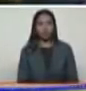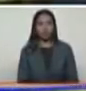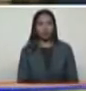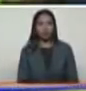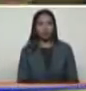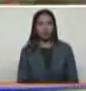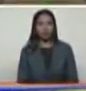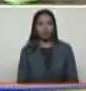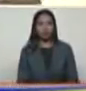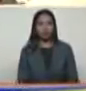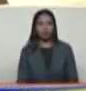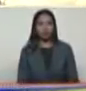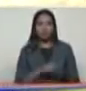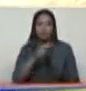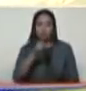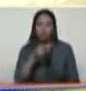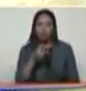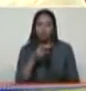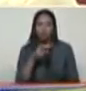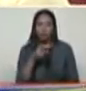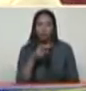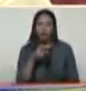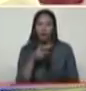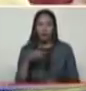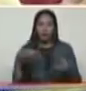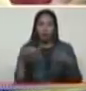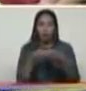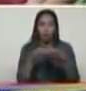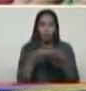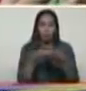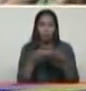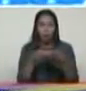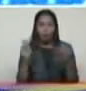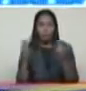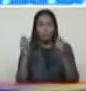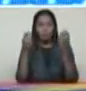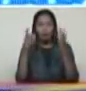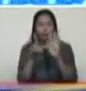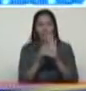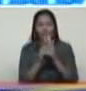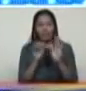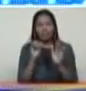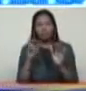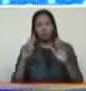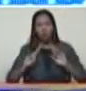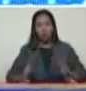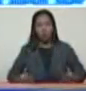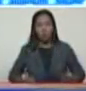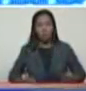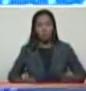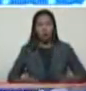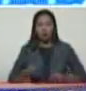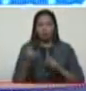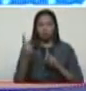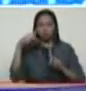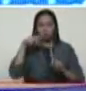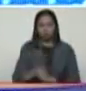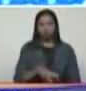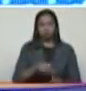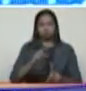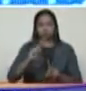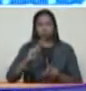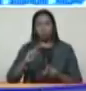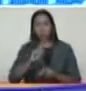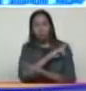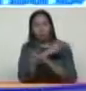Ha detenido a un grupo de activistas de derechos humanos, los sometió por la fuerza y se los